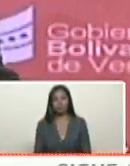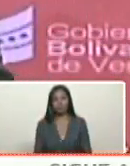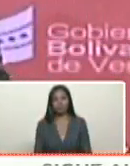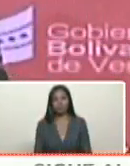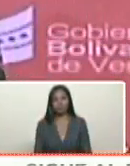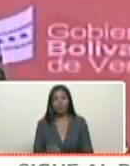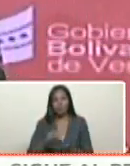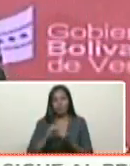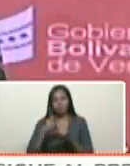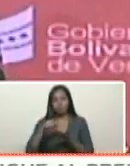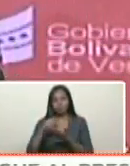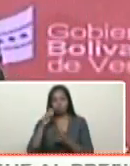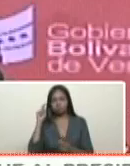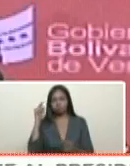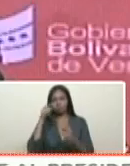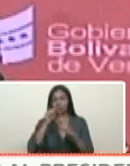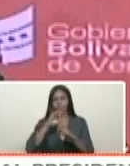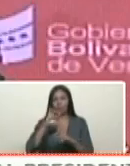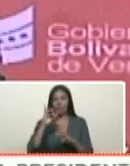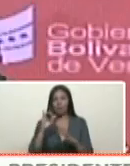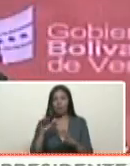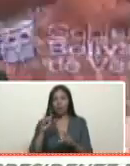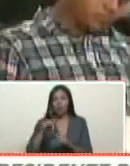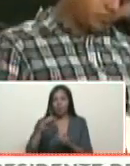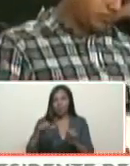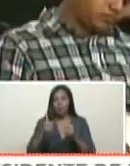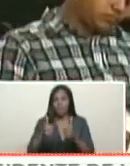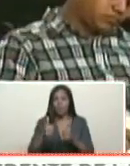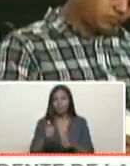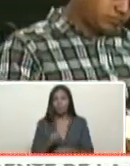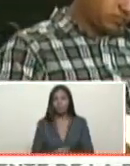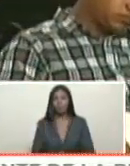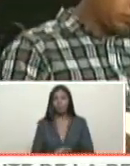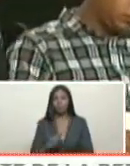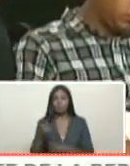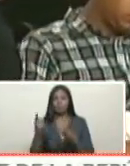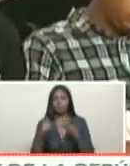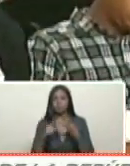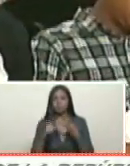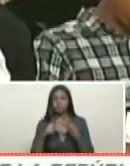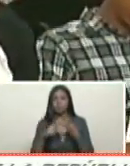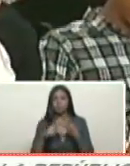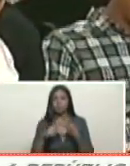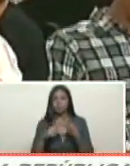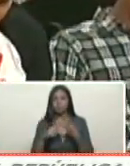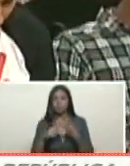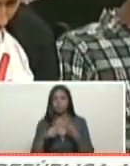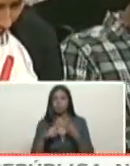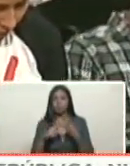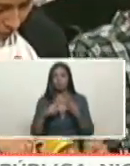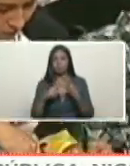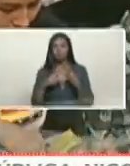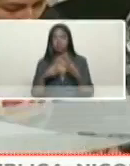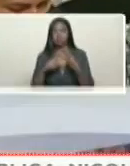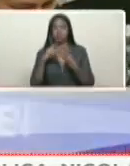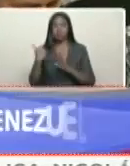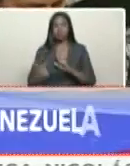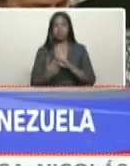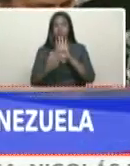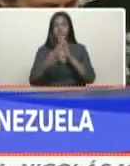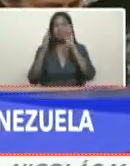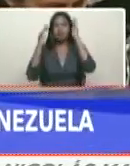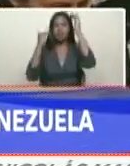Pónganlo ahí en sus planes, porque esto es a partir de hoy. Tercer frente, el frente de la